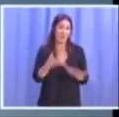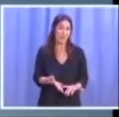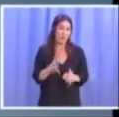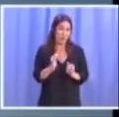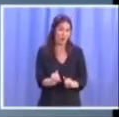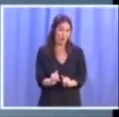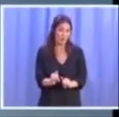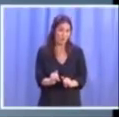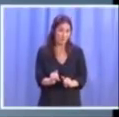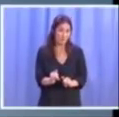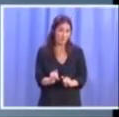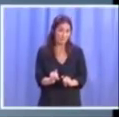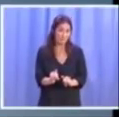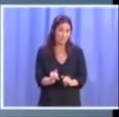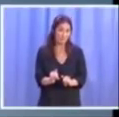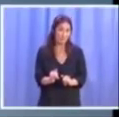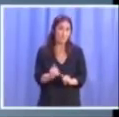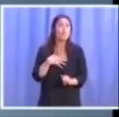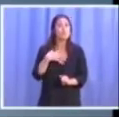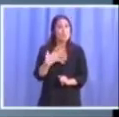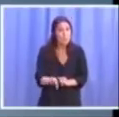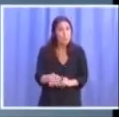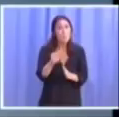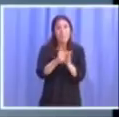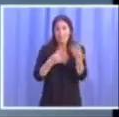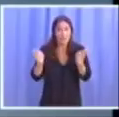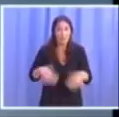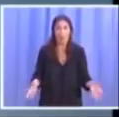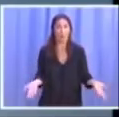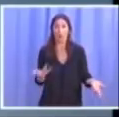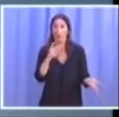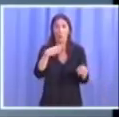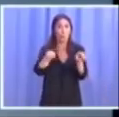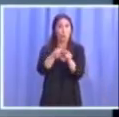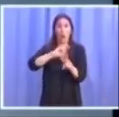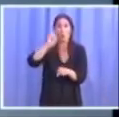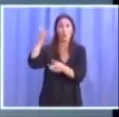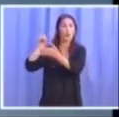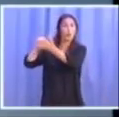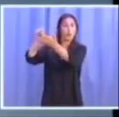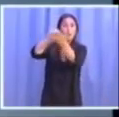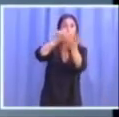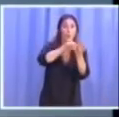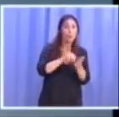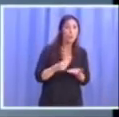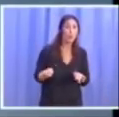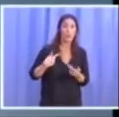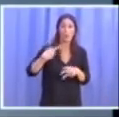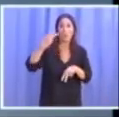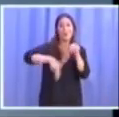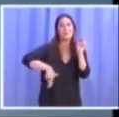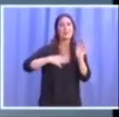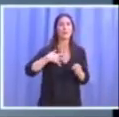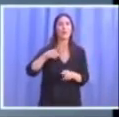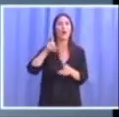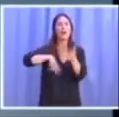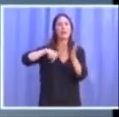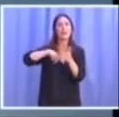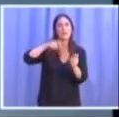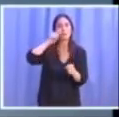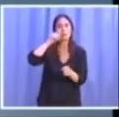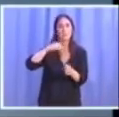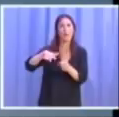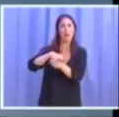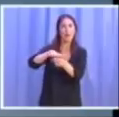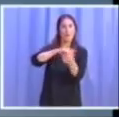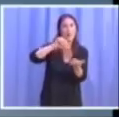otro. Y se pueden tomar medidas ya, como están tomando otras ciudades. Esa limitación de los alquileres turísticos, sobre todo en las zonas saturadas